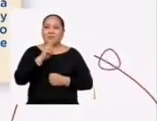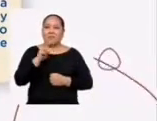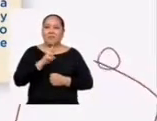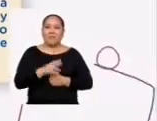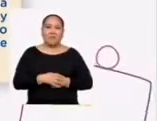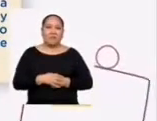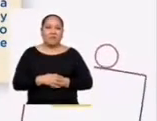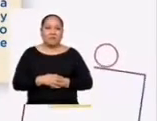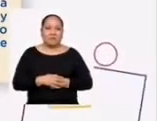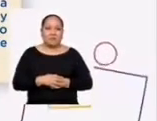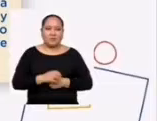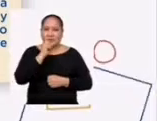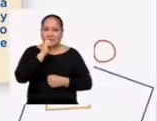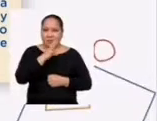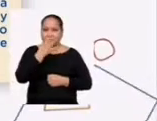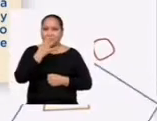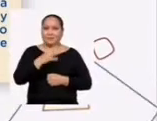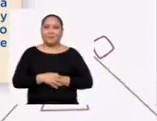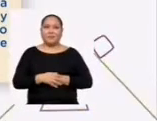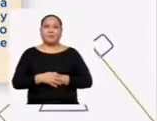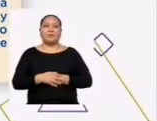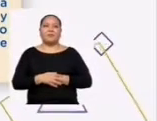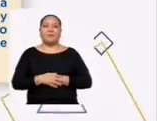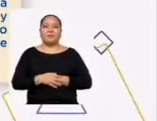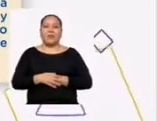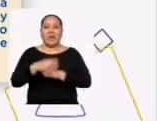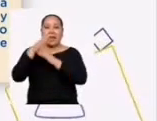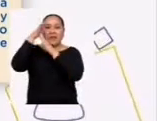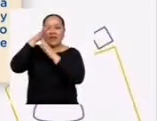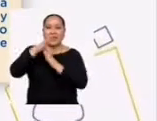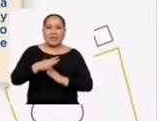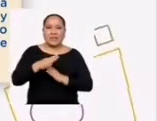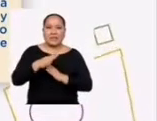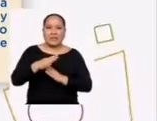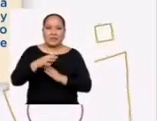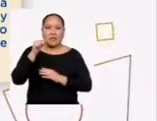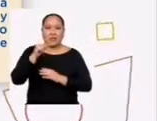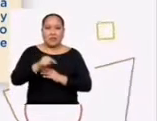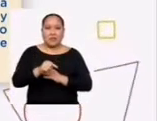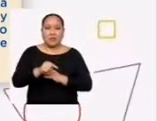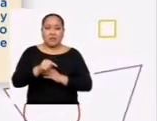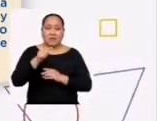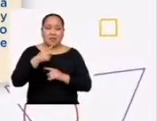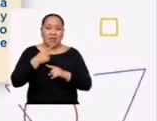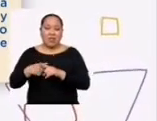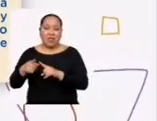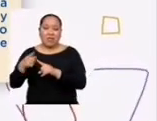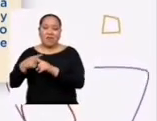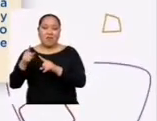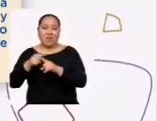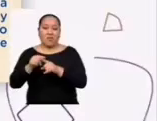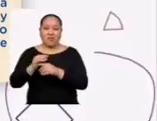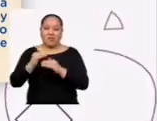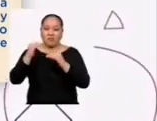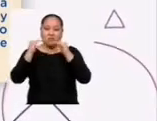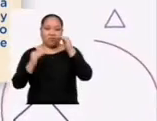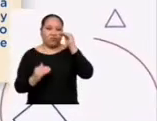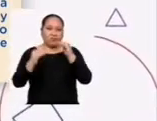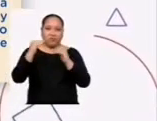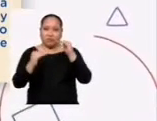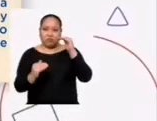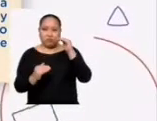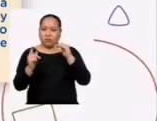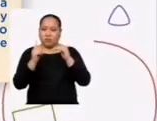texto. Dice así: la discriminación es el trato diferenciado o desigual que se ejerce